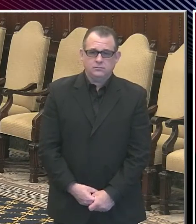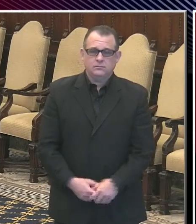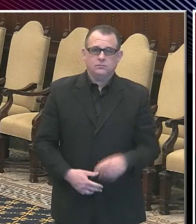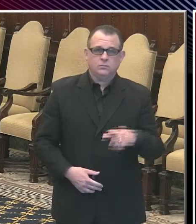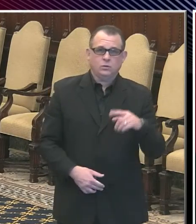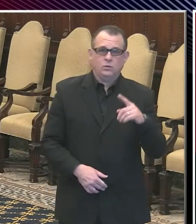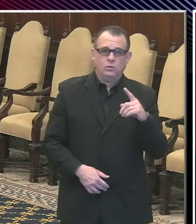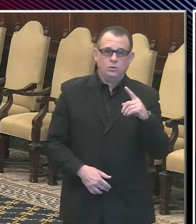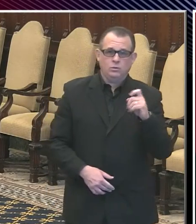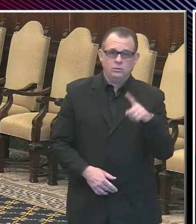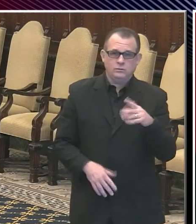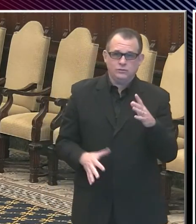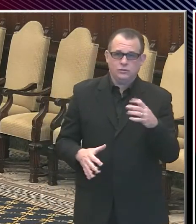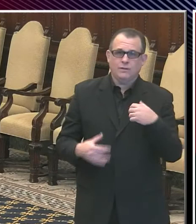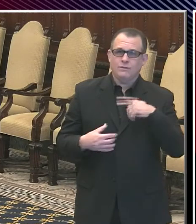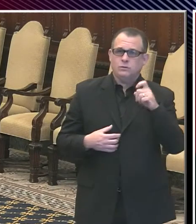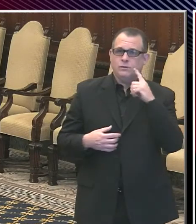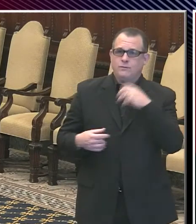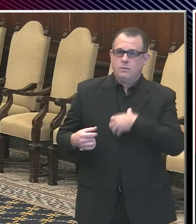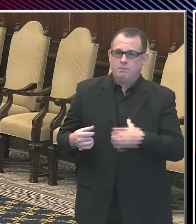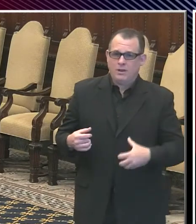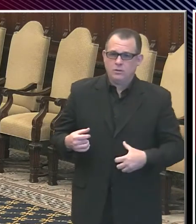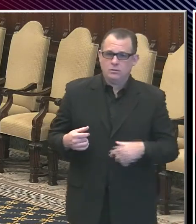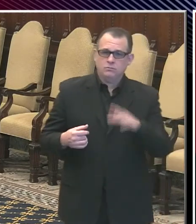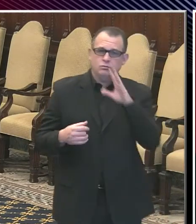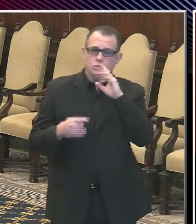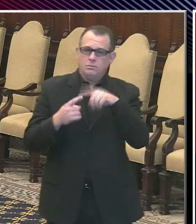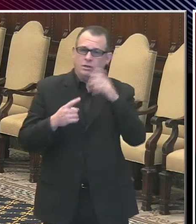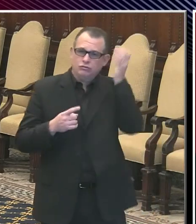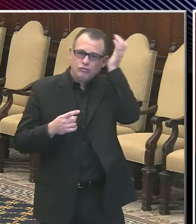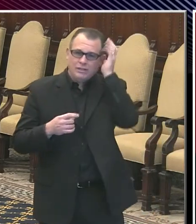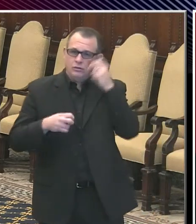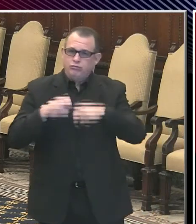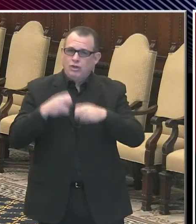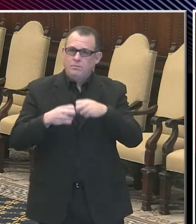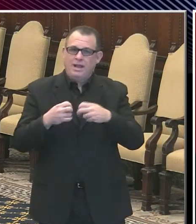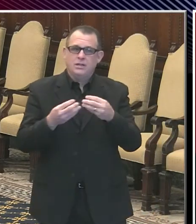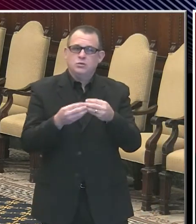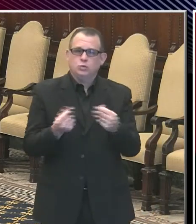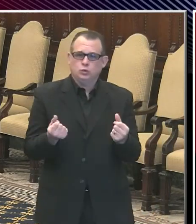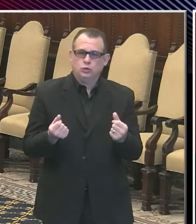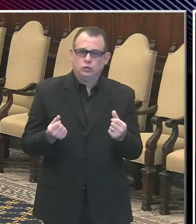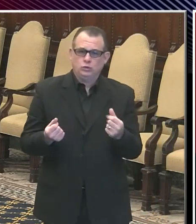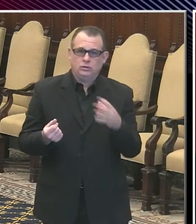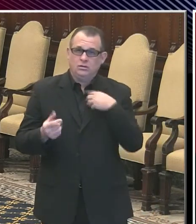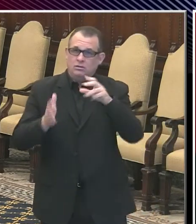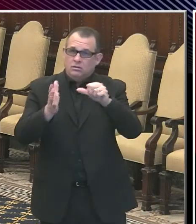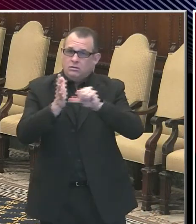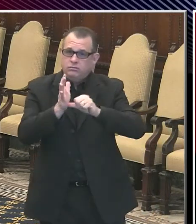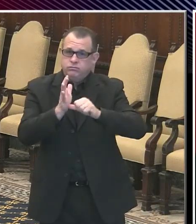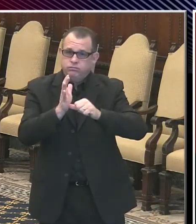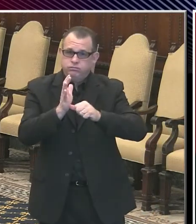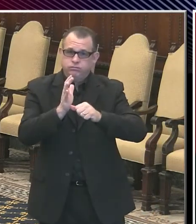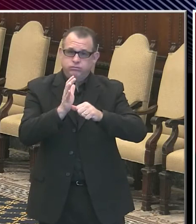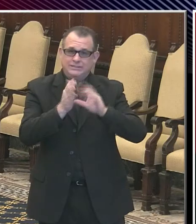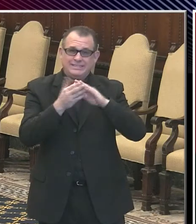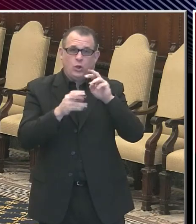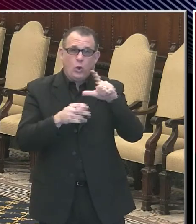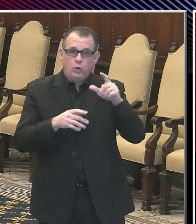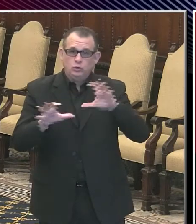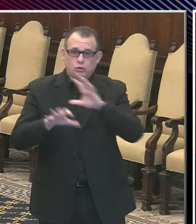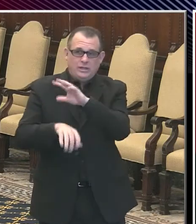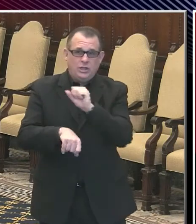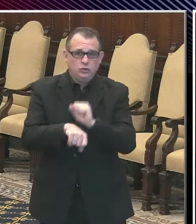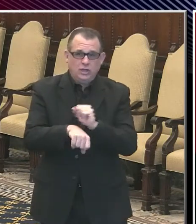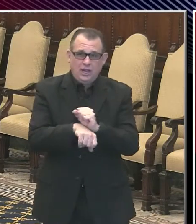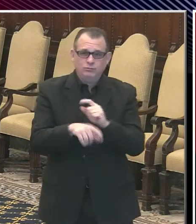question is for the mayor. Mayor has been talking about trash problems and solutions and has been saying that City Hall has done a good job managing this issue. We'd